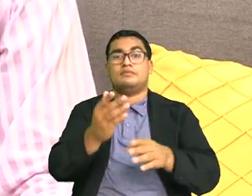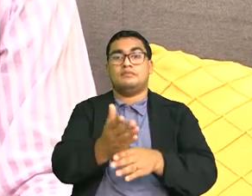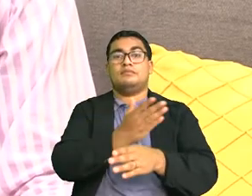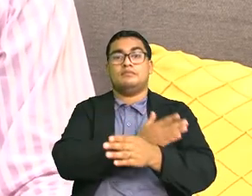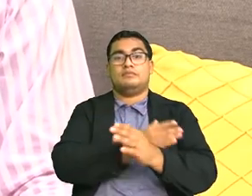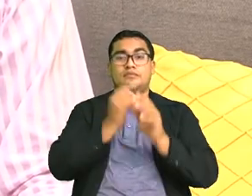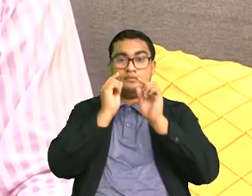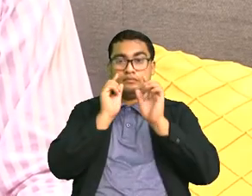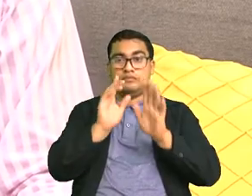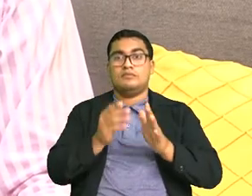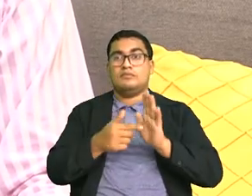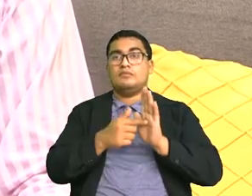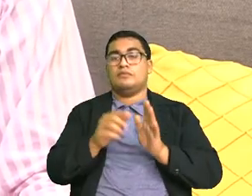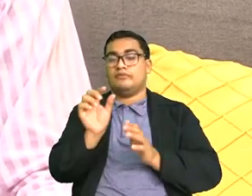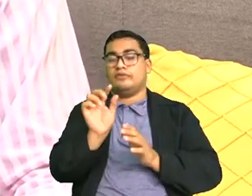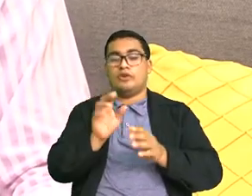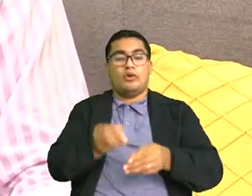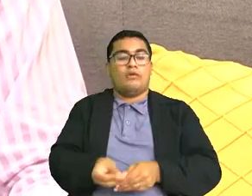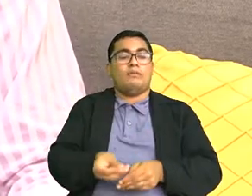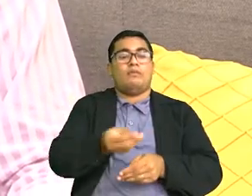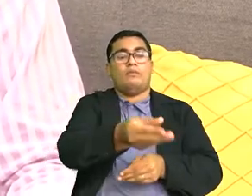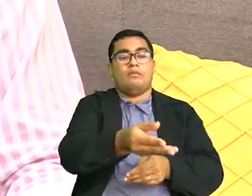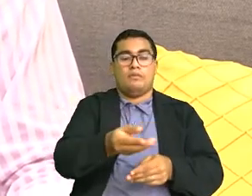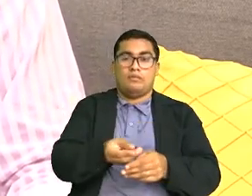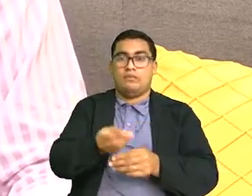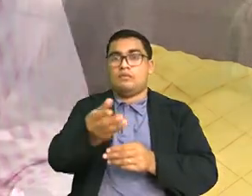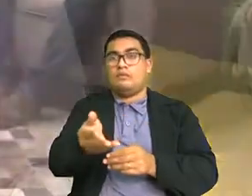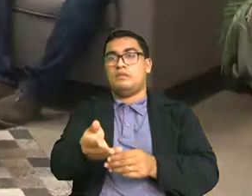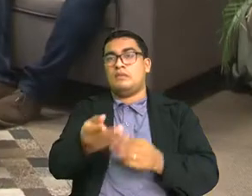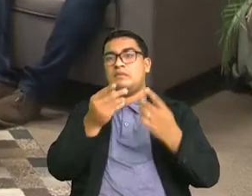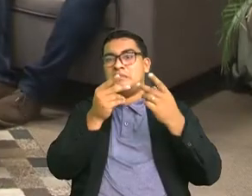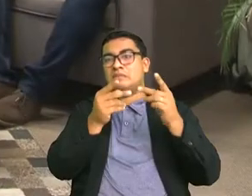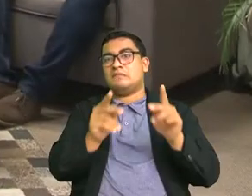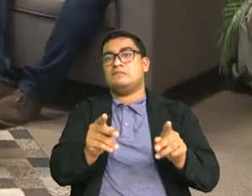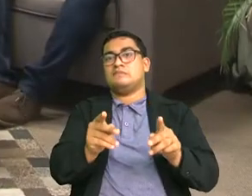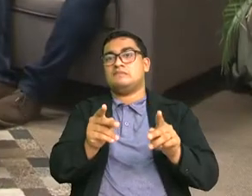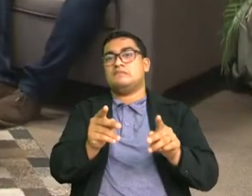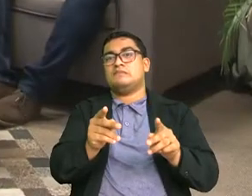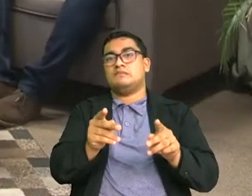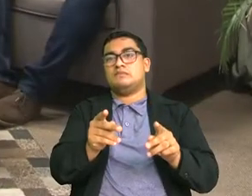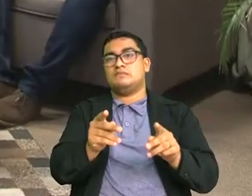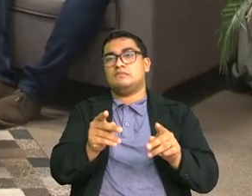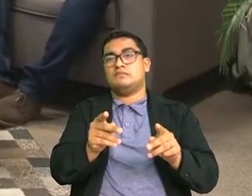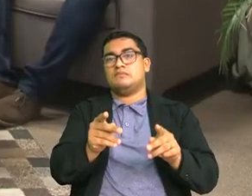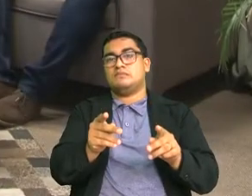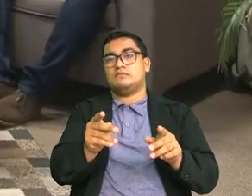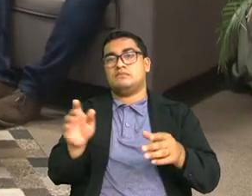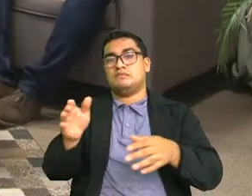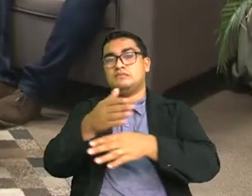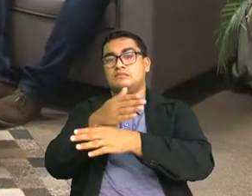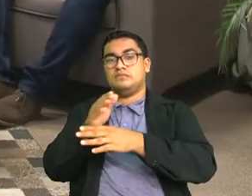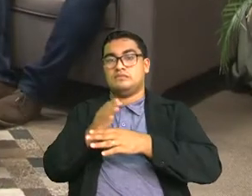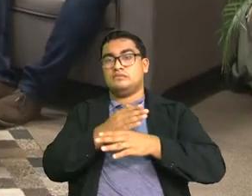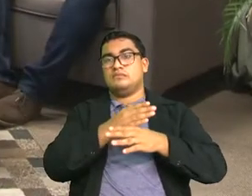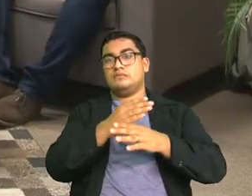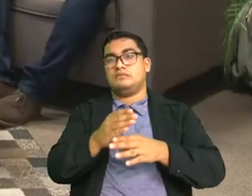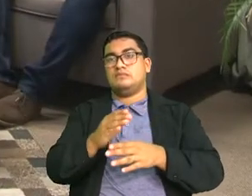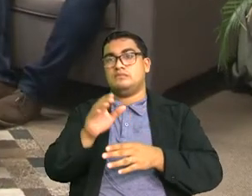si lanzamos una semilla de frijol nosotros decimos acompañamos esta semilla lo acompañamos con algunos elementos de